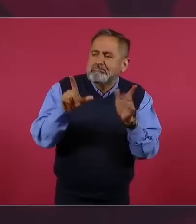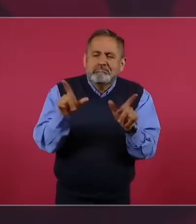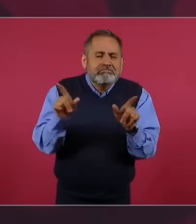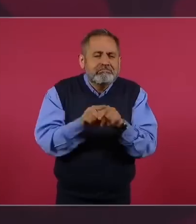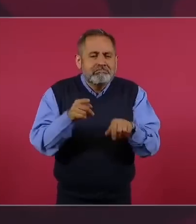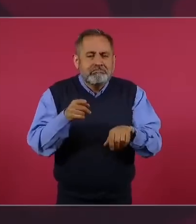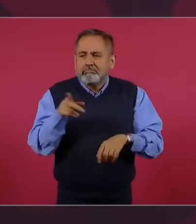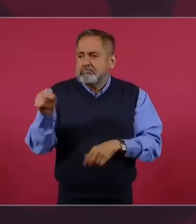no que los mataran.